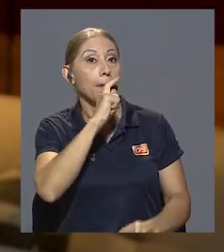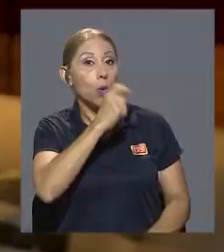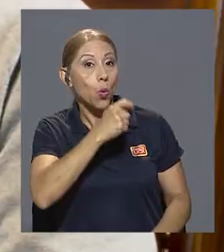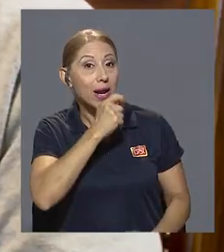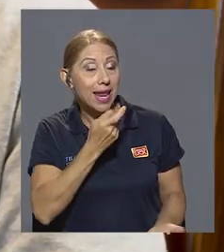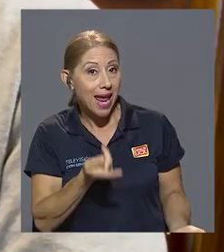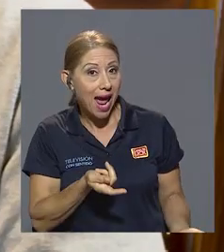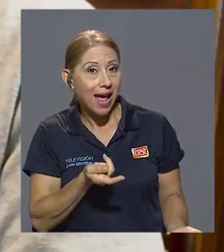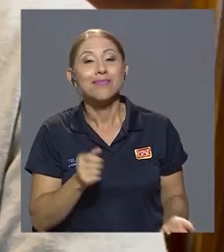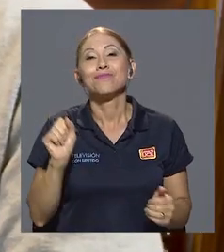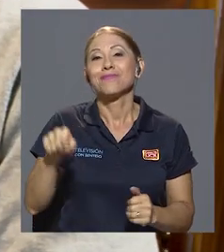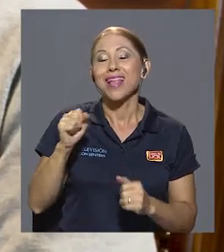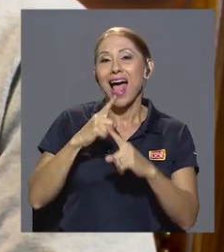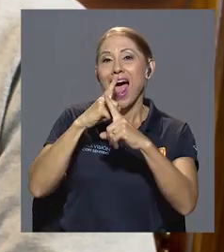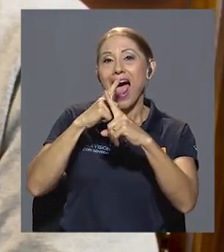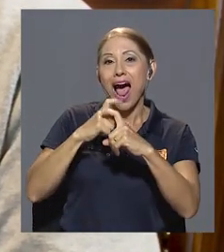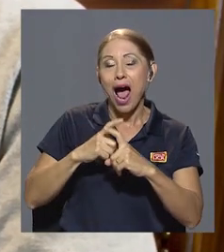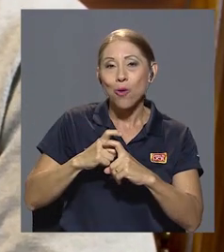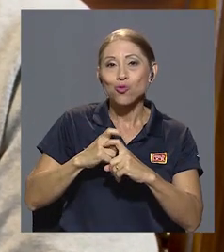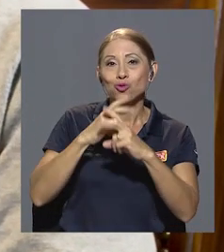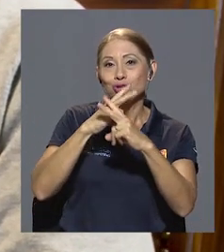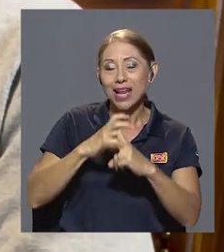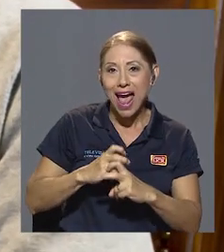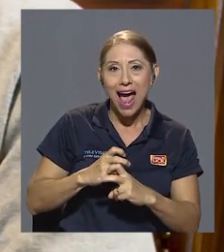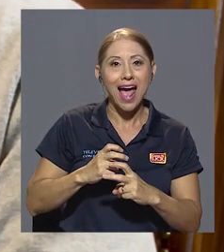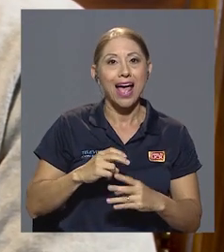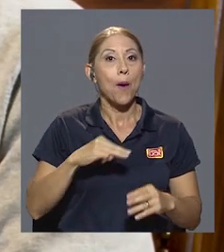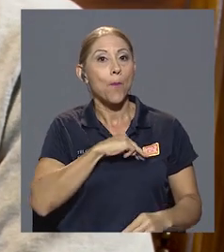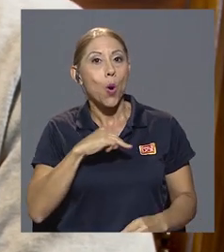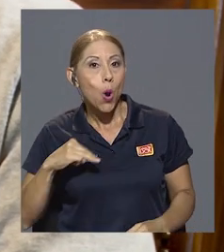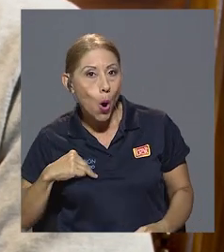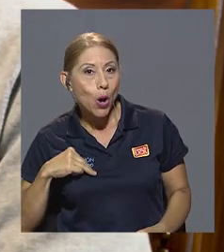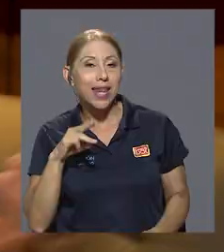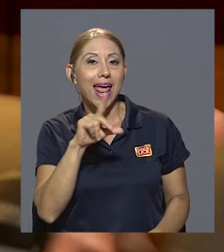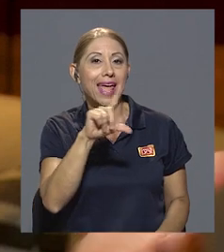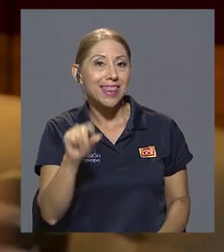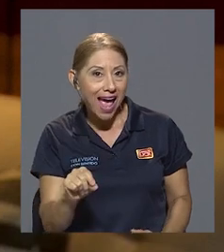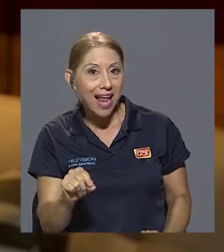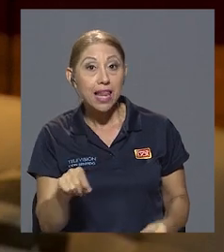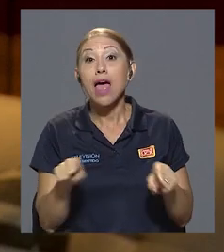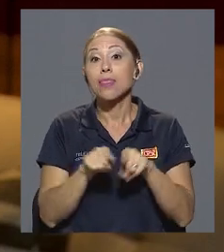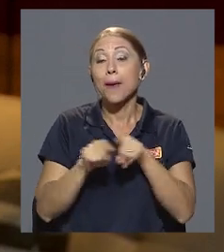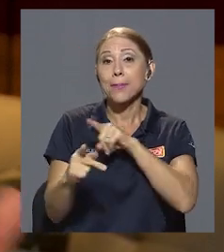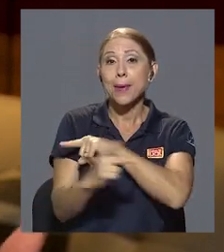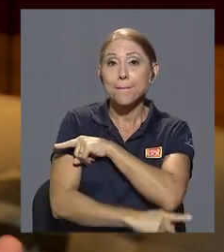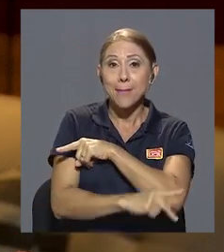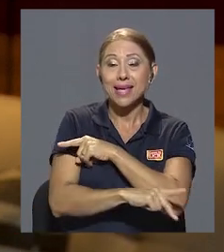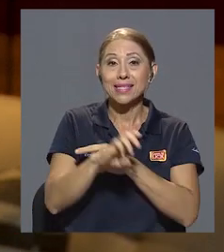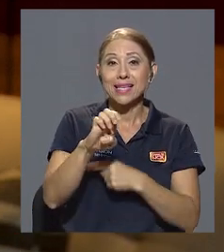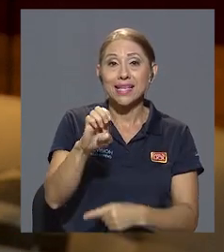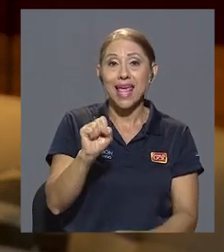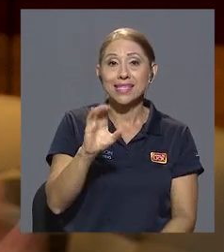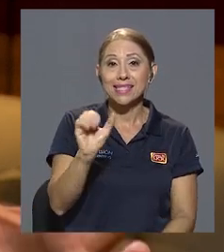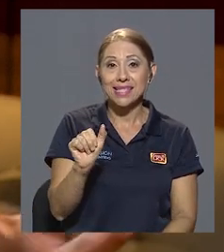ejemplo austria polonia incluso incluso los países escandinavos que han sido tan